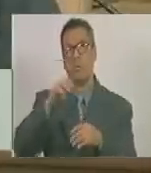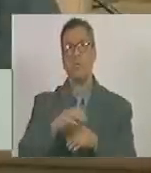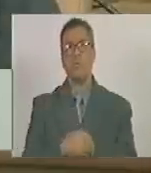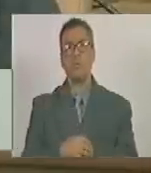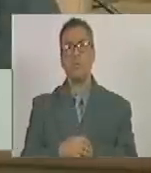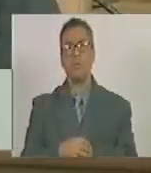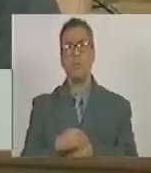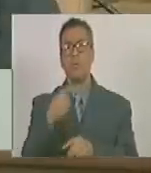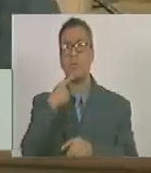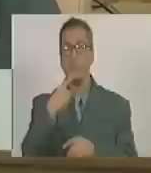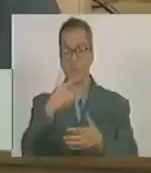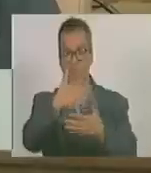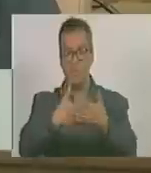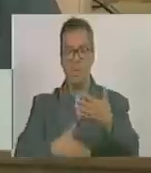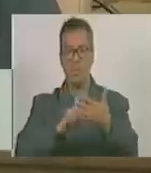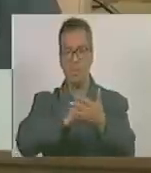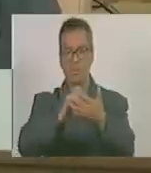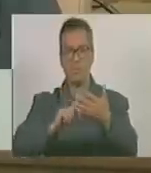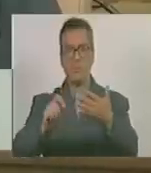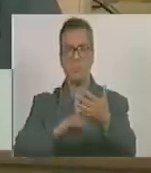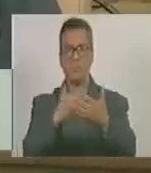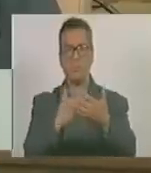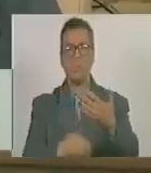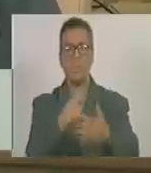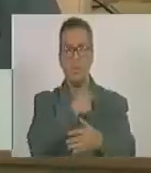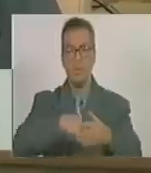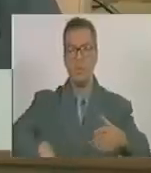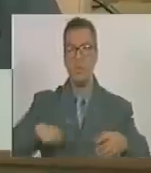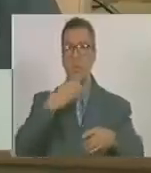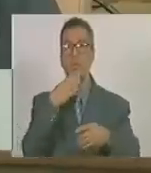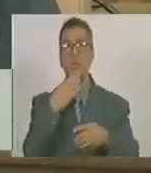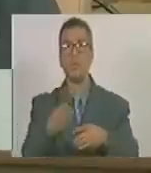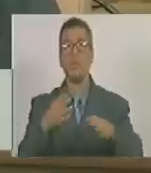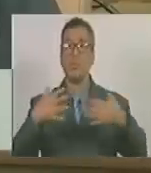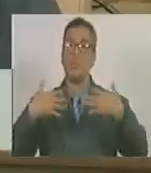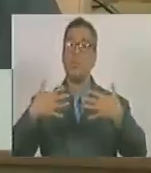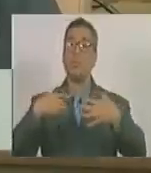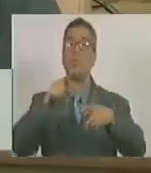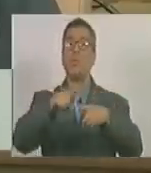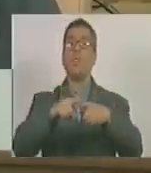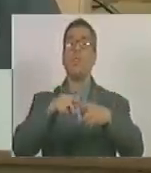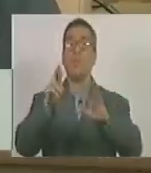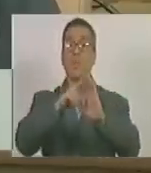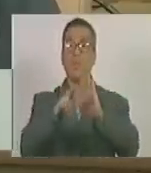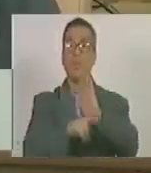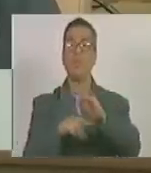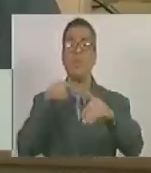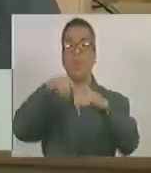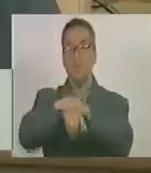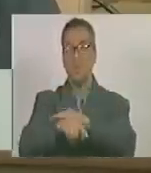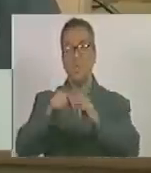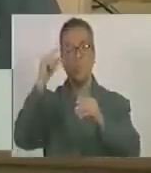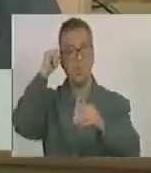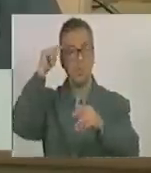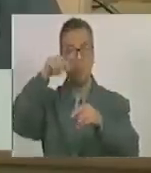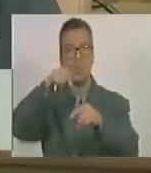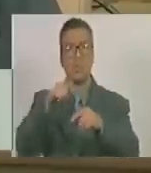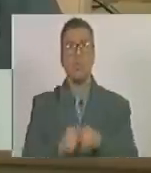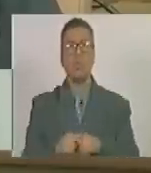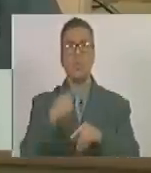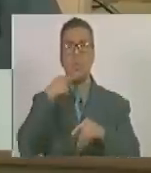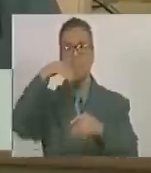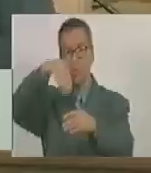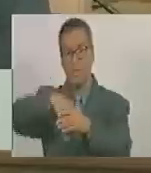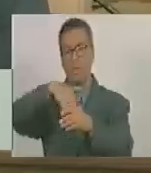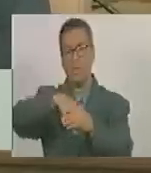Electoral, indicados en lista anexa. El presidente solicitó la urgencia reglamentaria para ser incluido en el orden del día, sometida